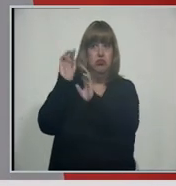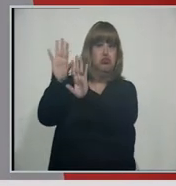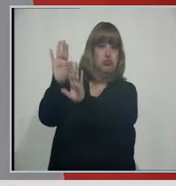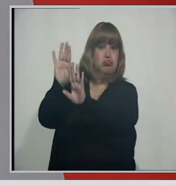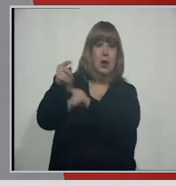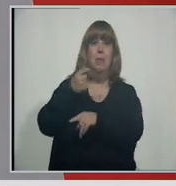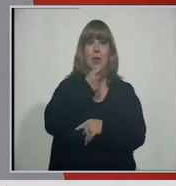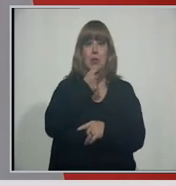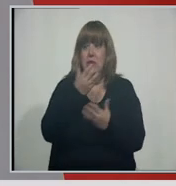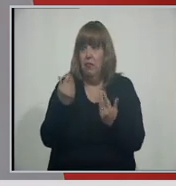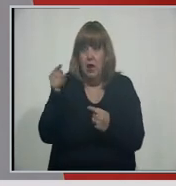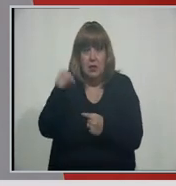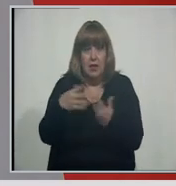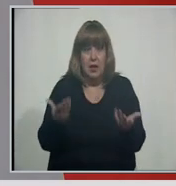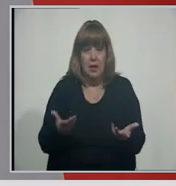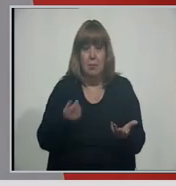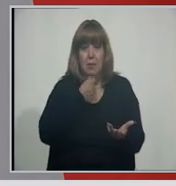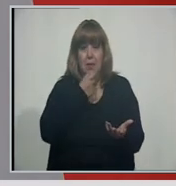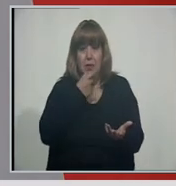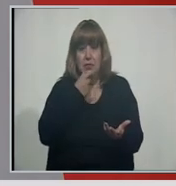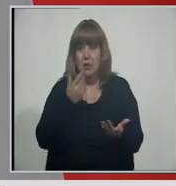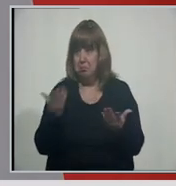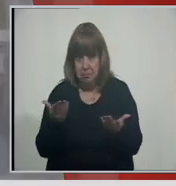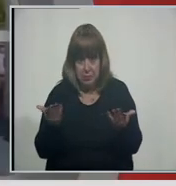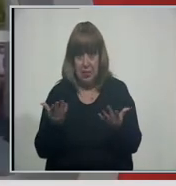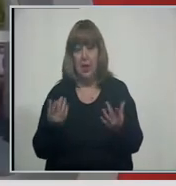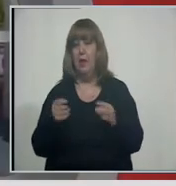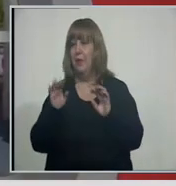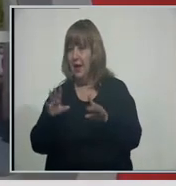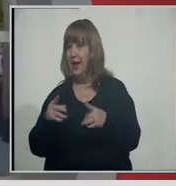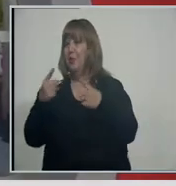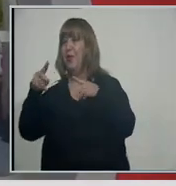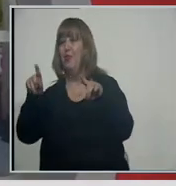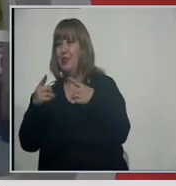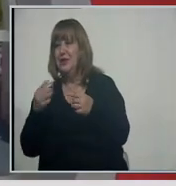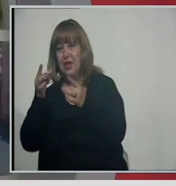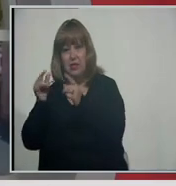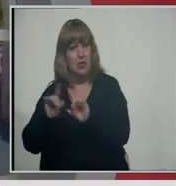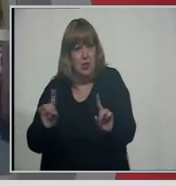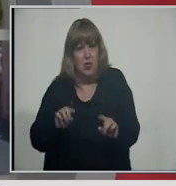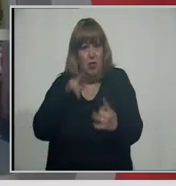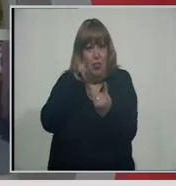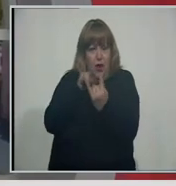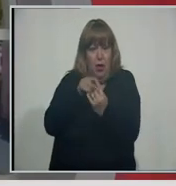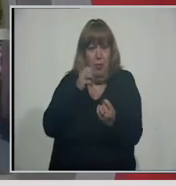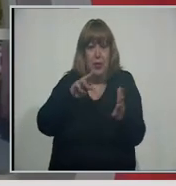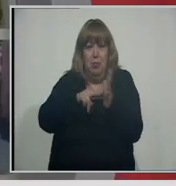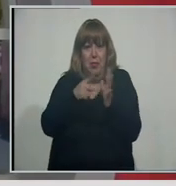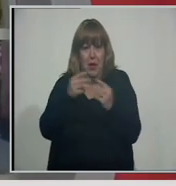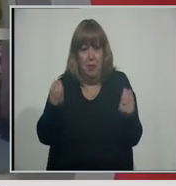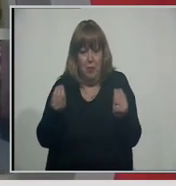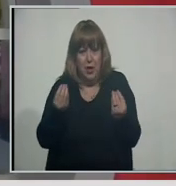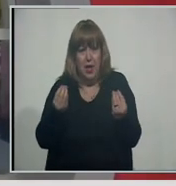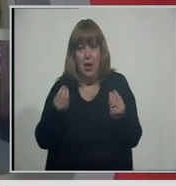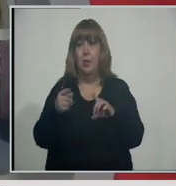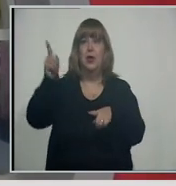lo conozco de los americanos los vengan a los musicales es muy complicado donde salir calidad es complicado drácula si es complicado de la culpa